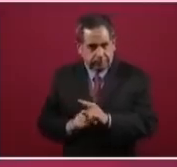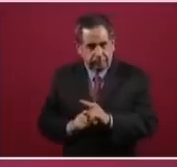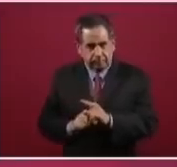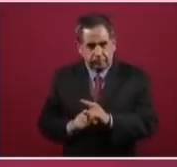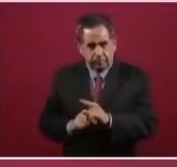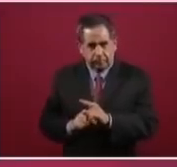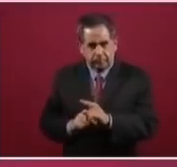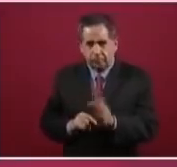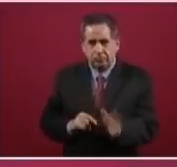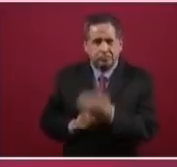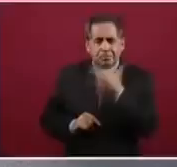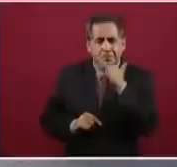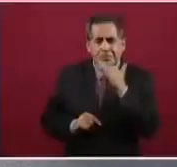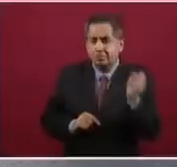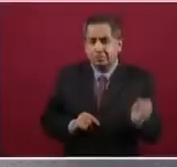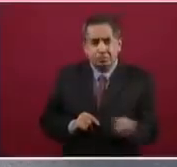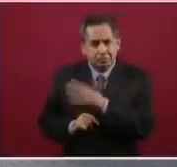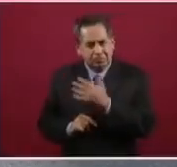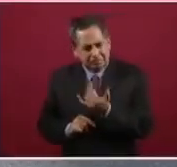ya la basura